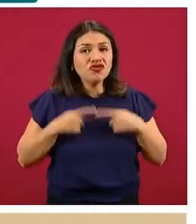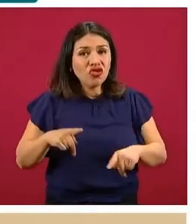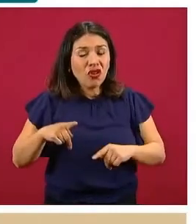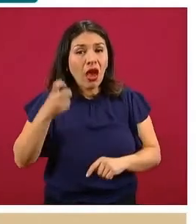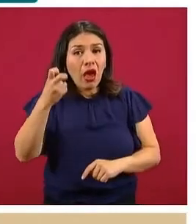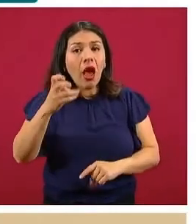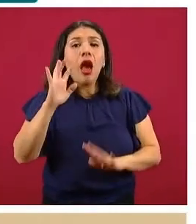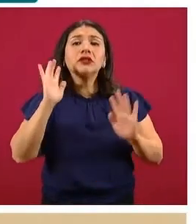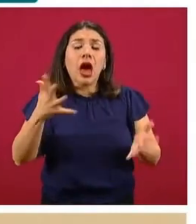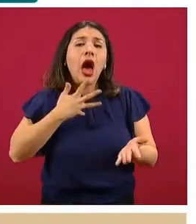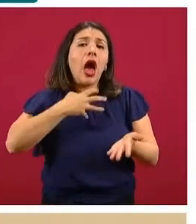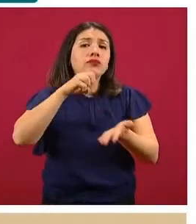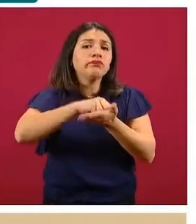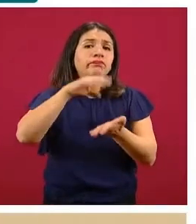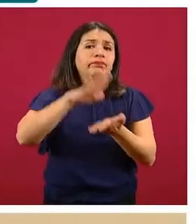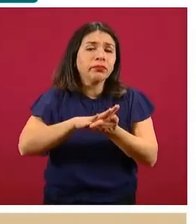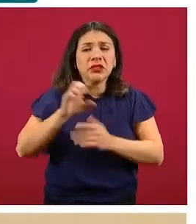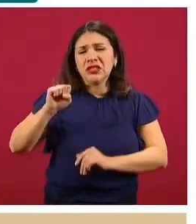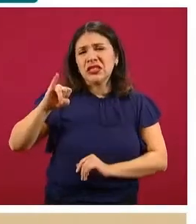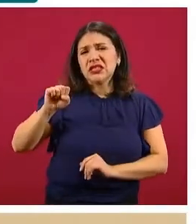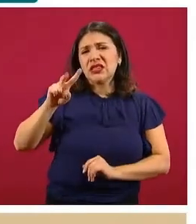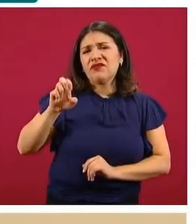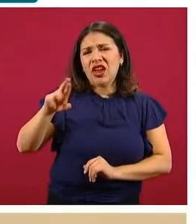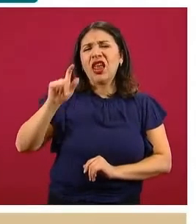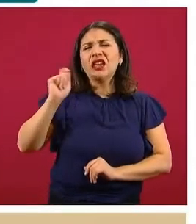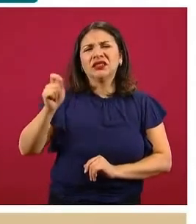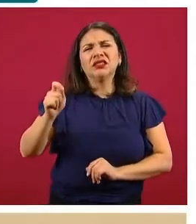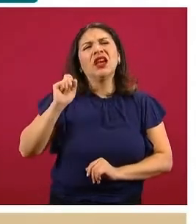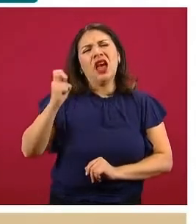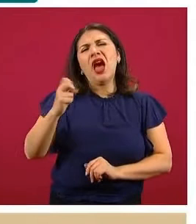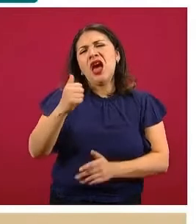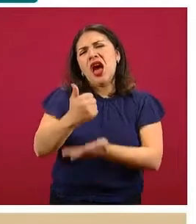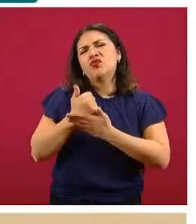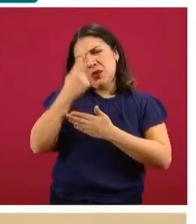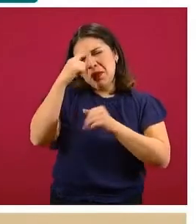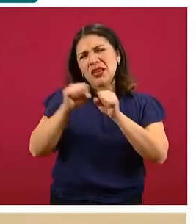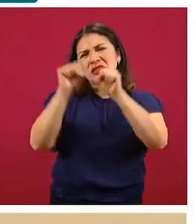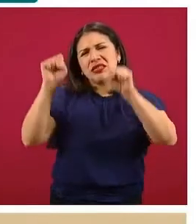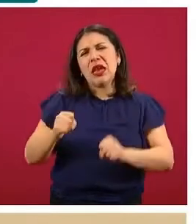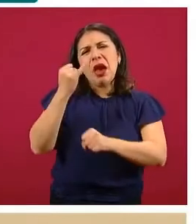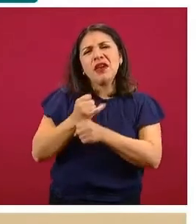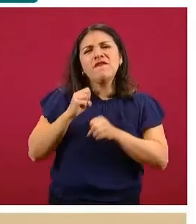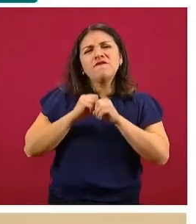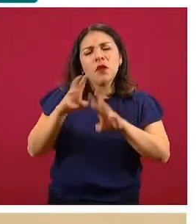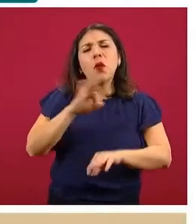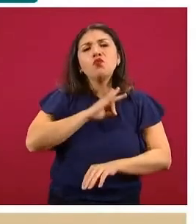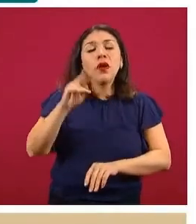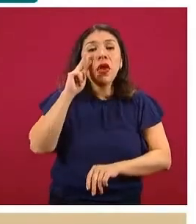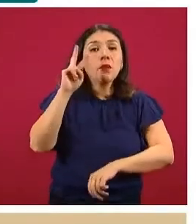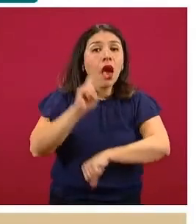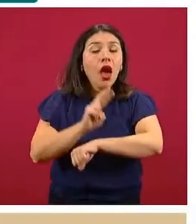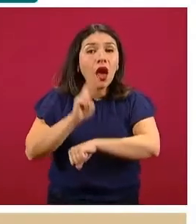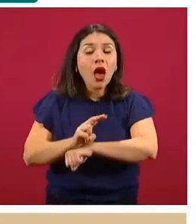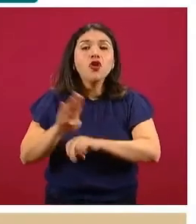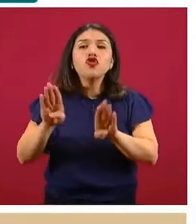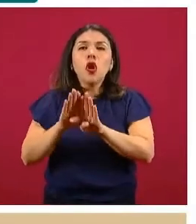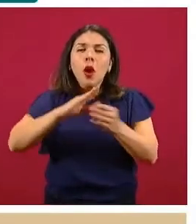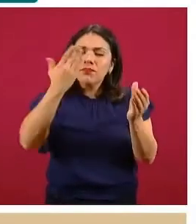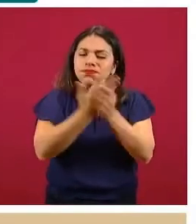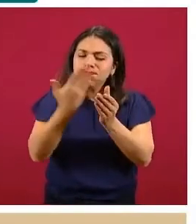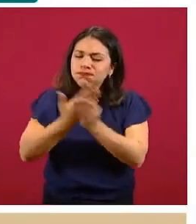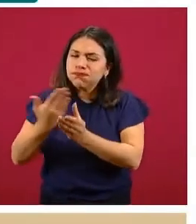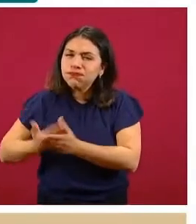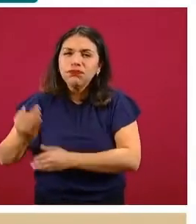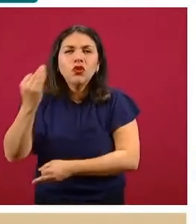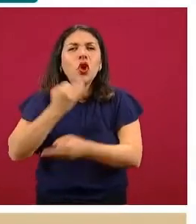están registradas en el CISBER, que es la herramienta informática, el sistema de información que nos permite recolectar